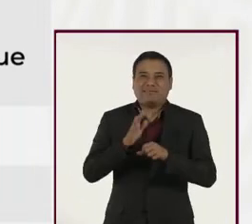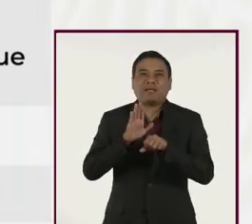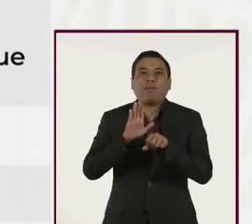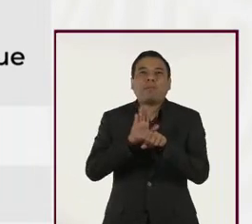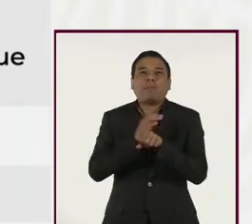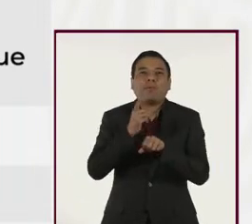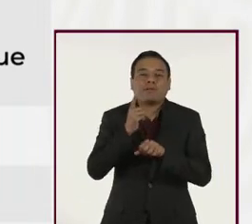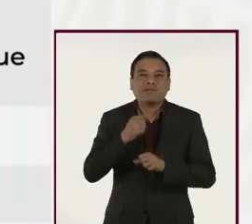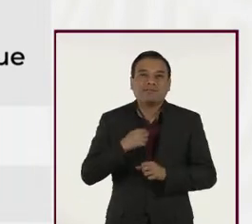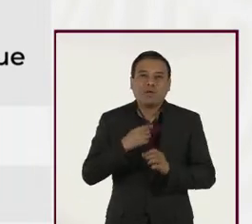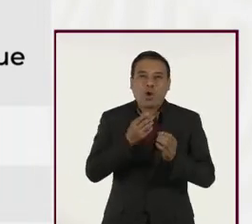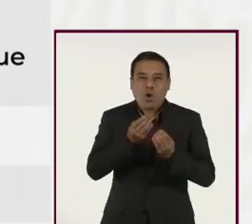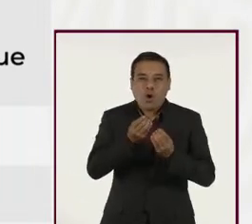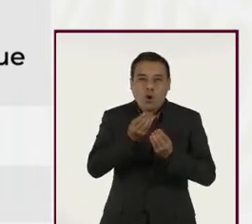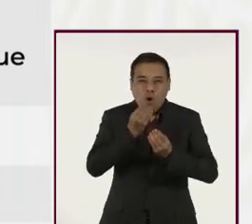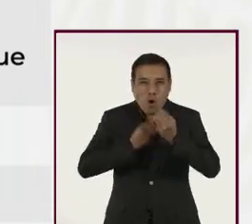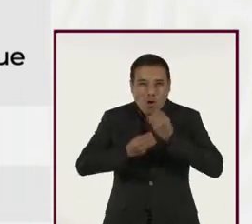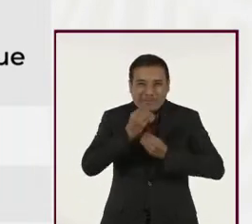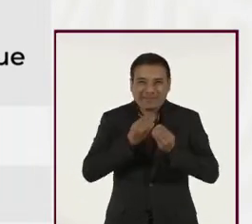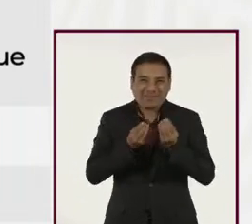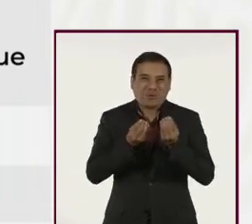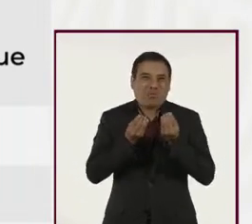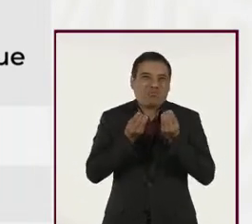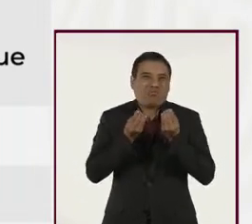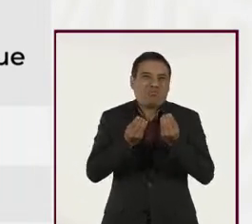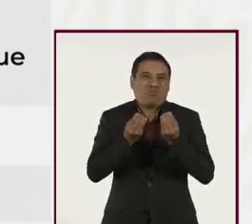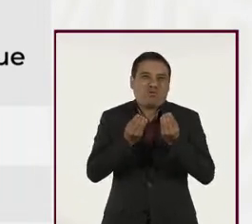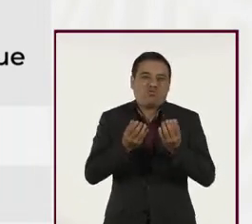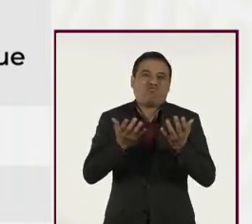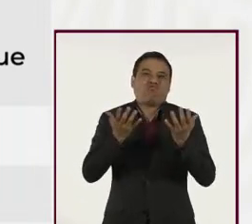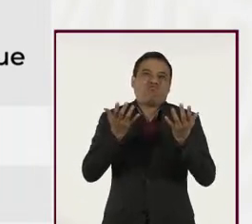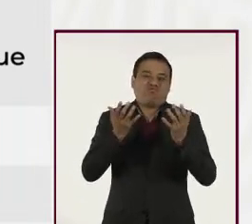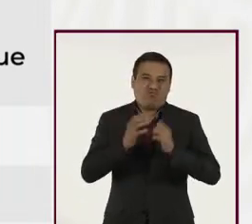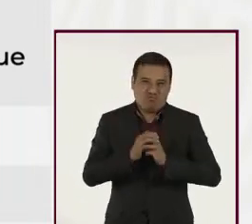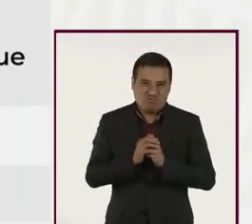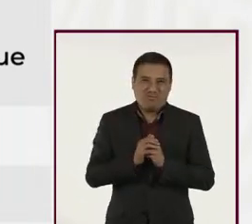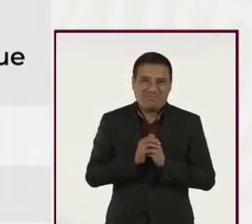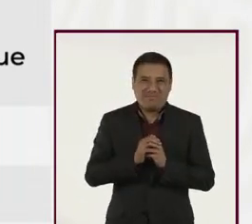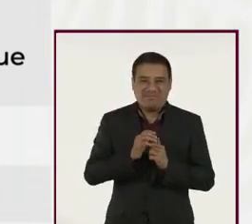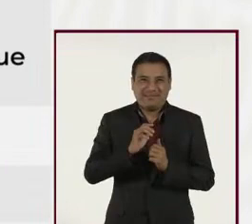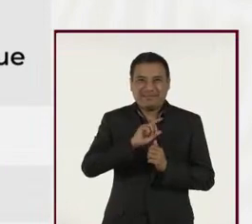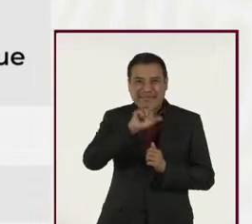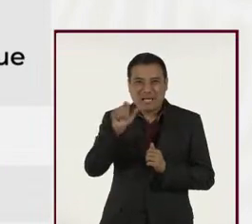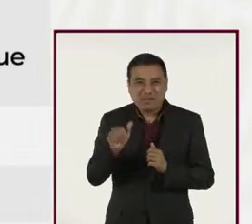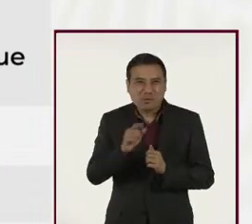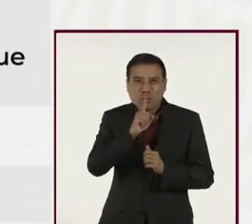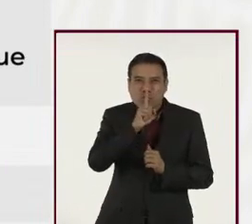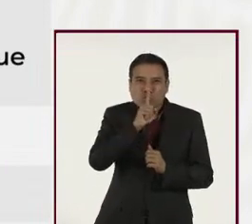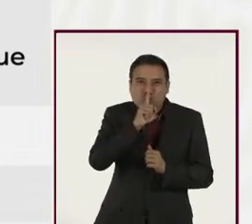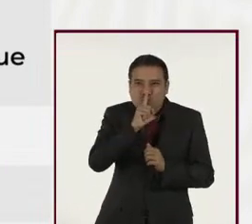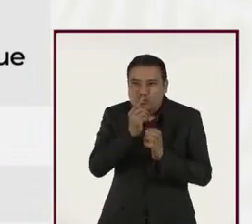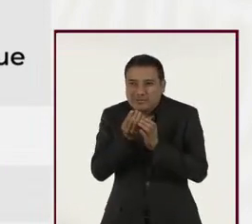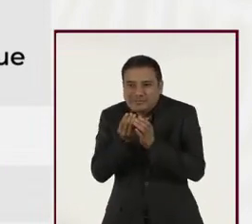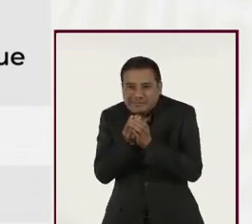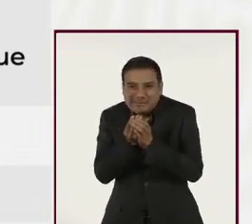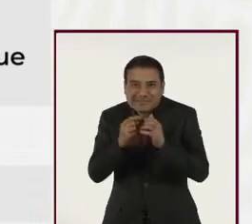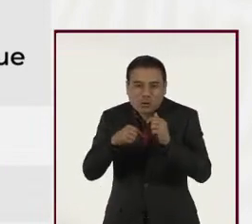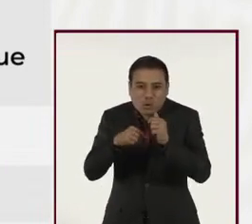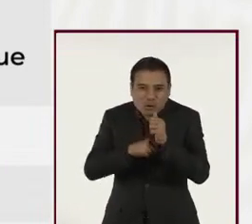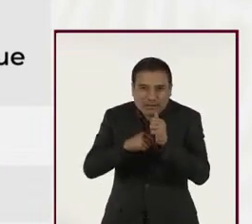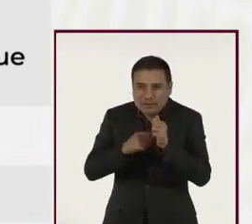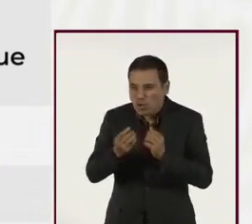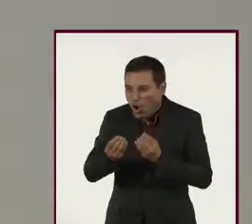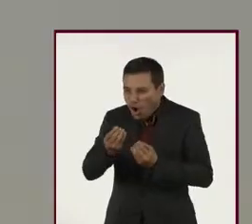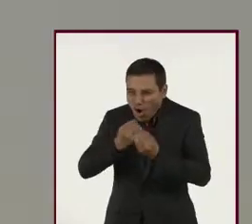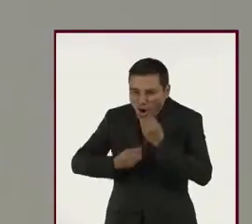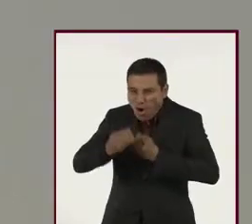toman estas cantidades grandes de alimento y por eso llegan a hacerlo escondidas o llegan a sentir mucha vergüenza de comer frente a